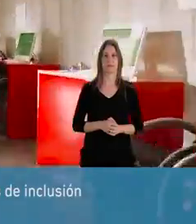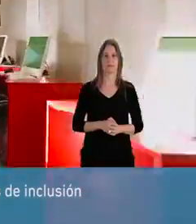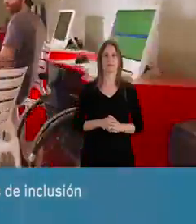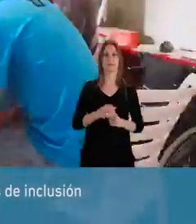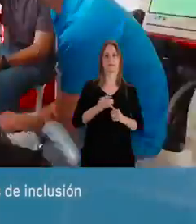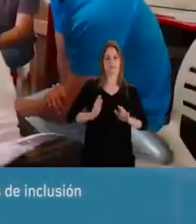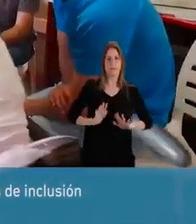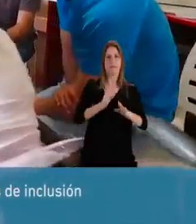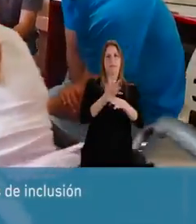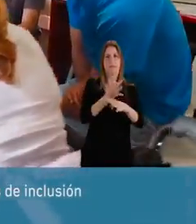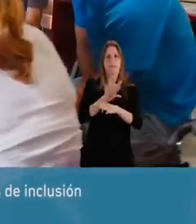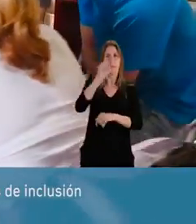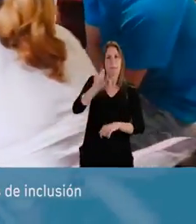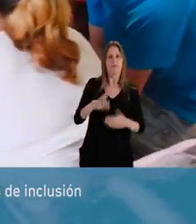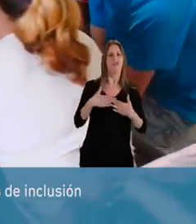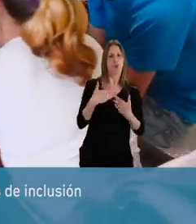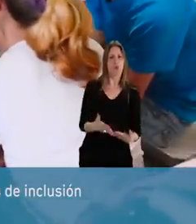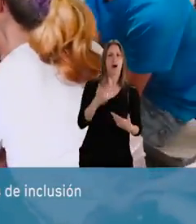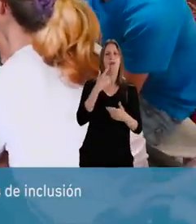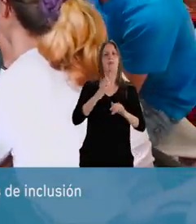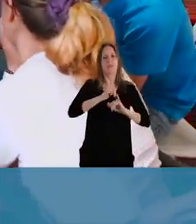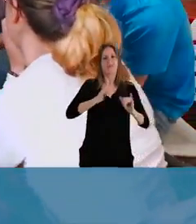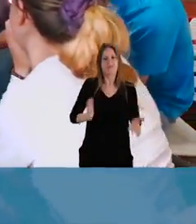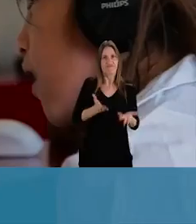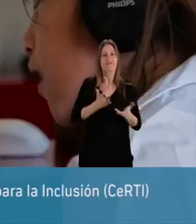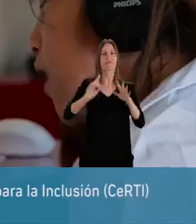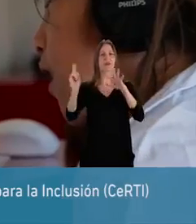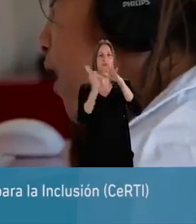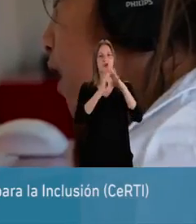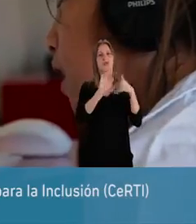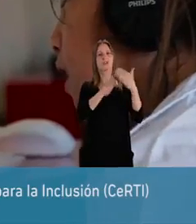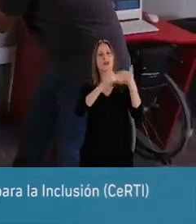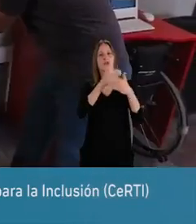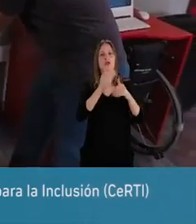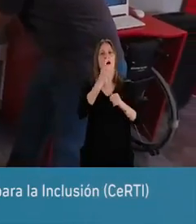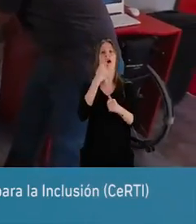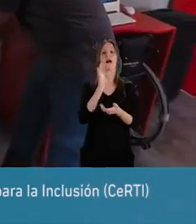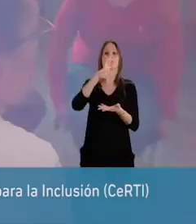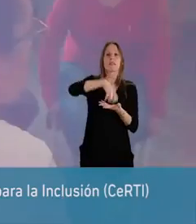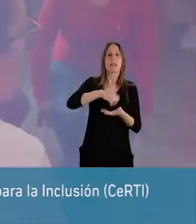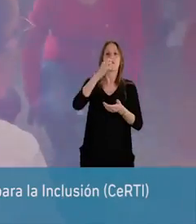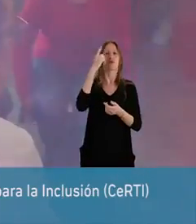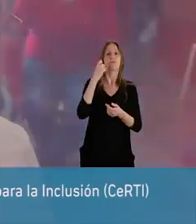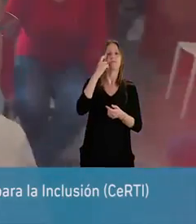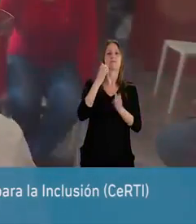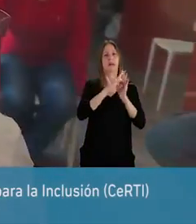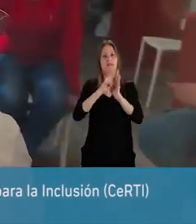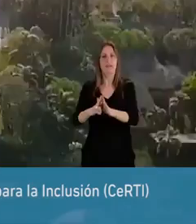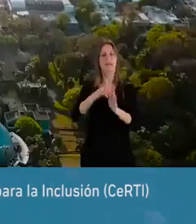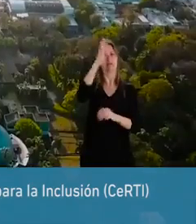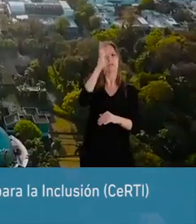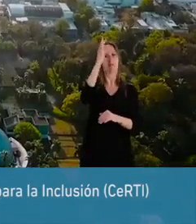formación de voluntarios y voluntarias y promotores de inclusión, desarrollar el Centro de Referencias en Tecnologías para la Inclusión.